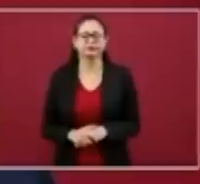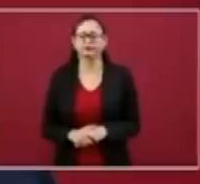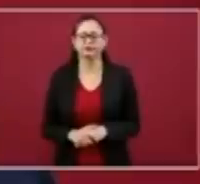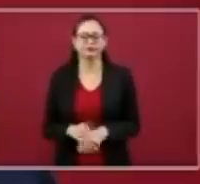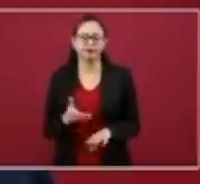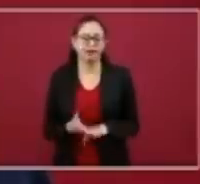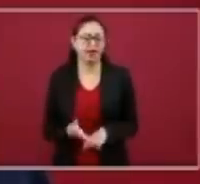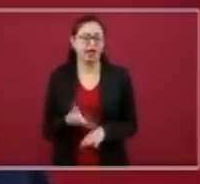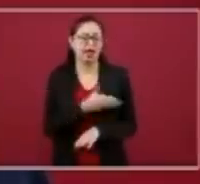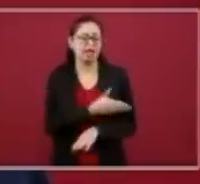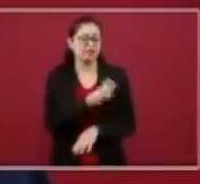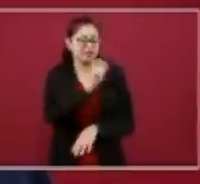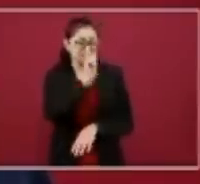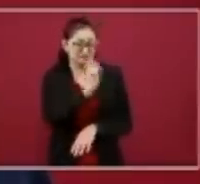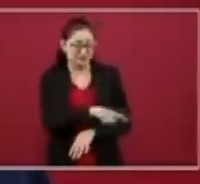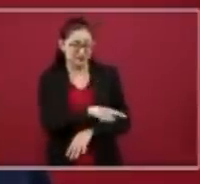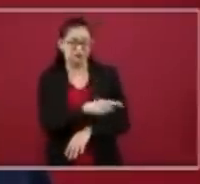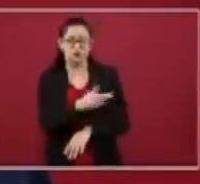aplicaron